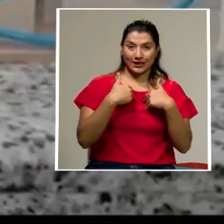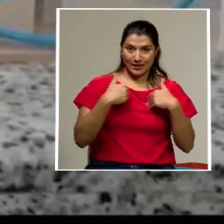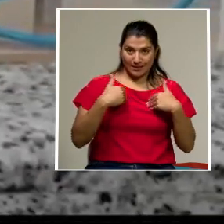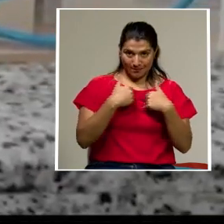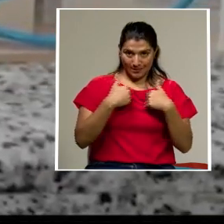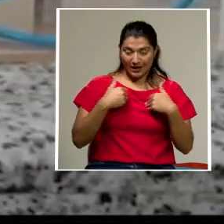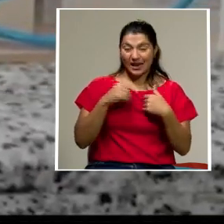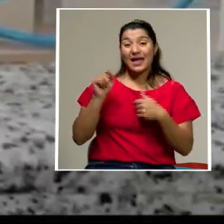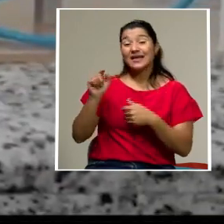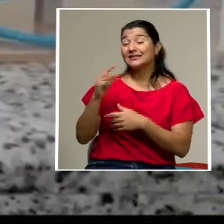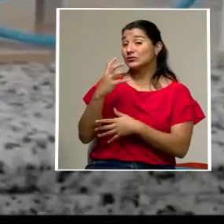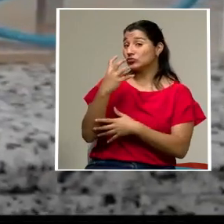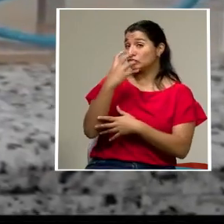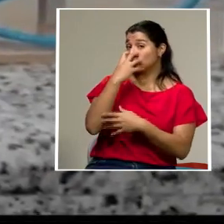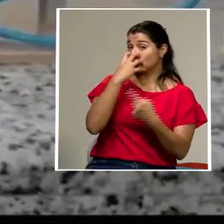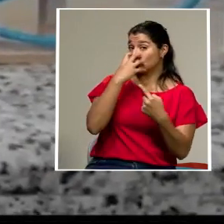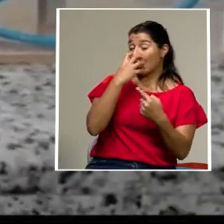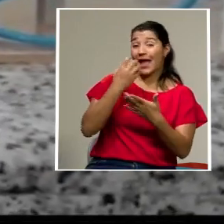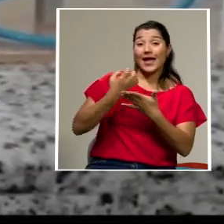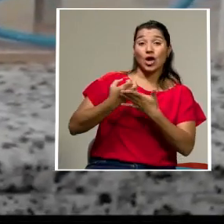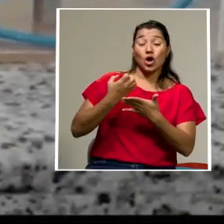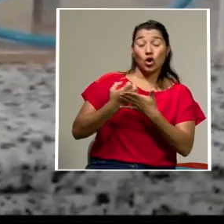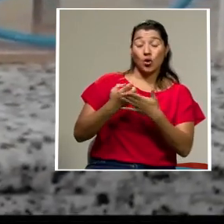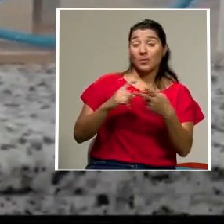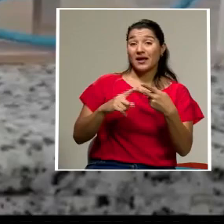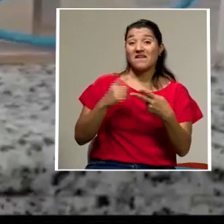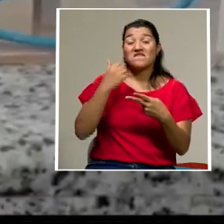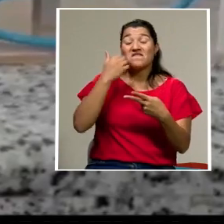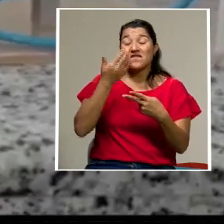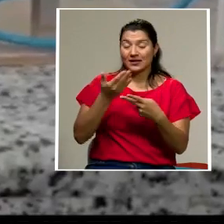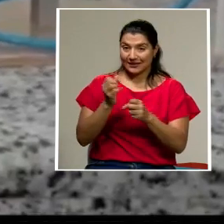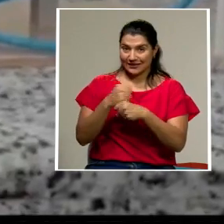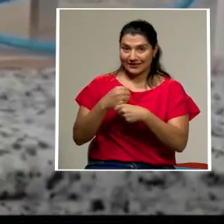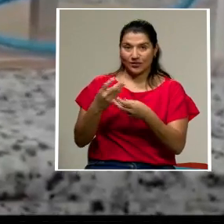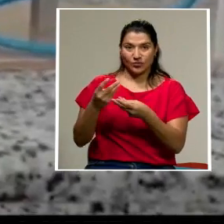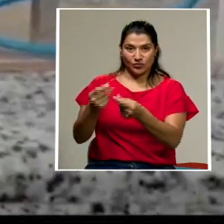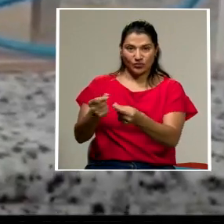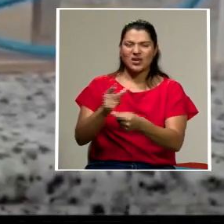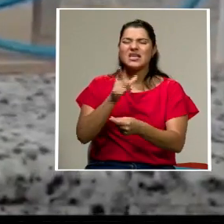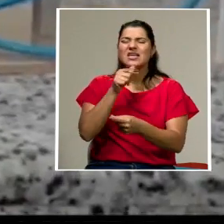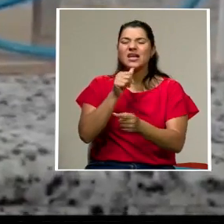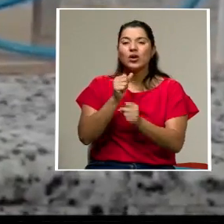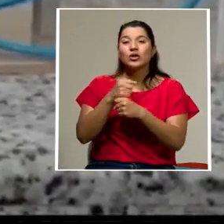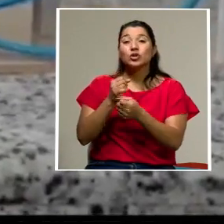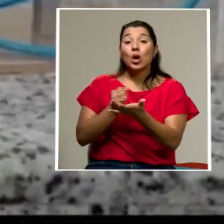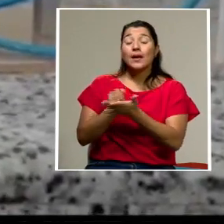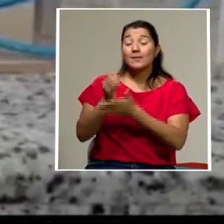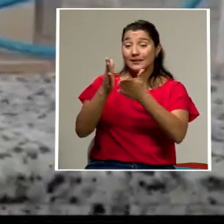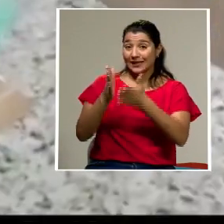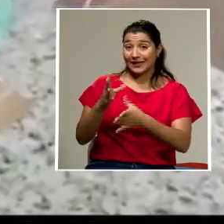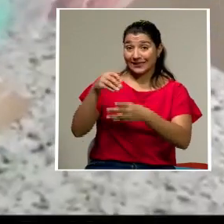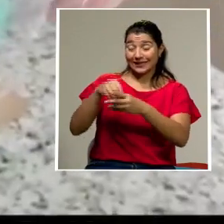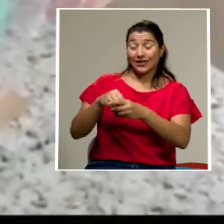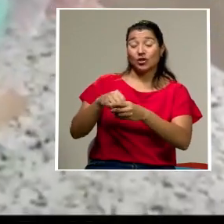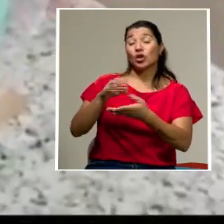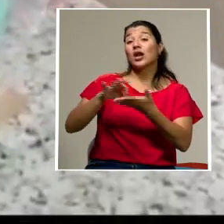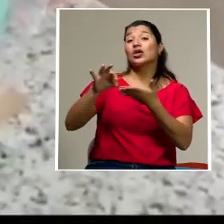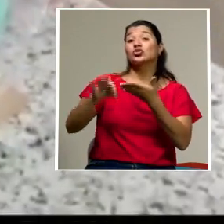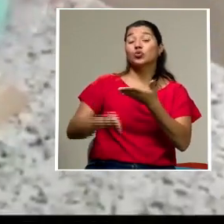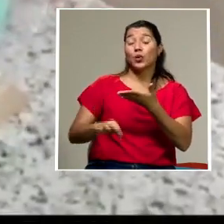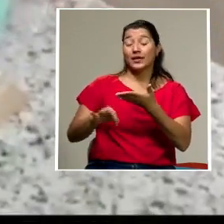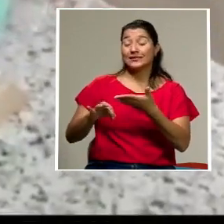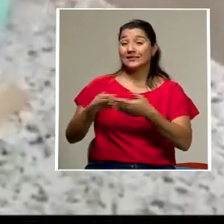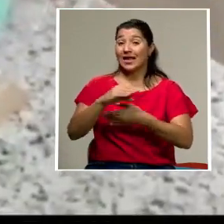de respirador económico y de rápida fabricación, diseñado por investigadores de la Escuela de Ciencia e Ingeniería